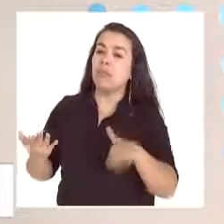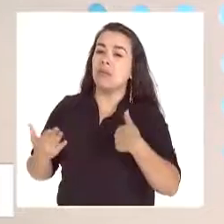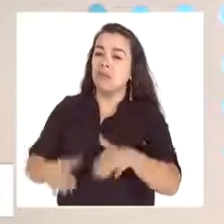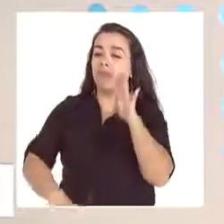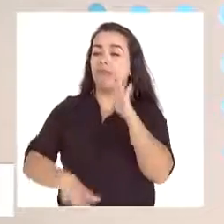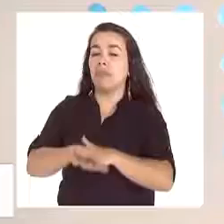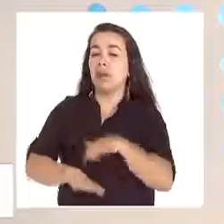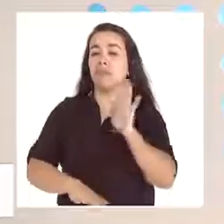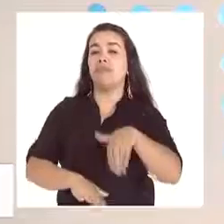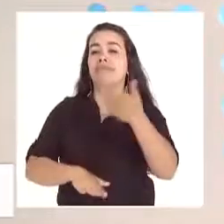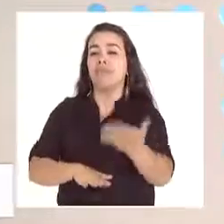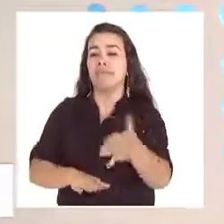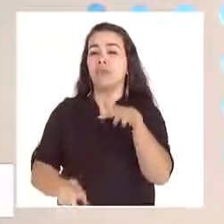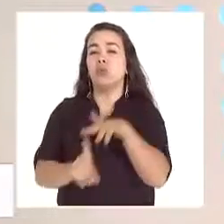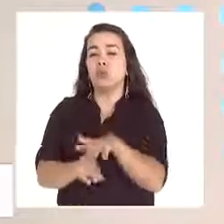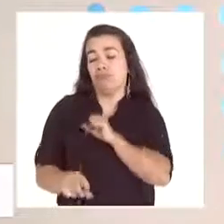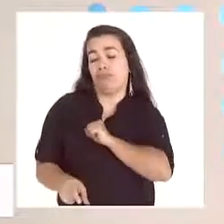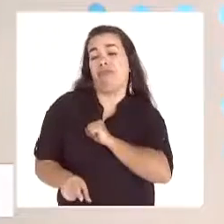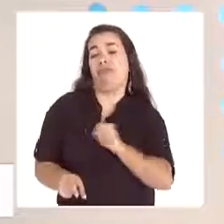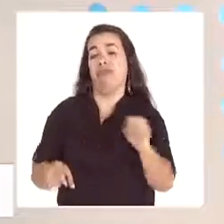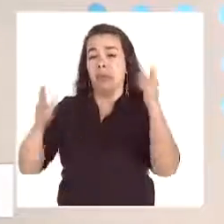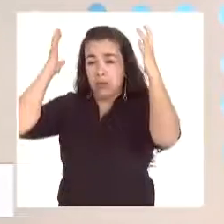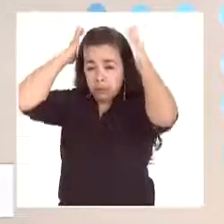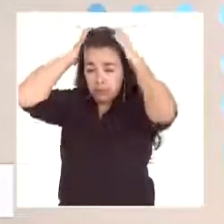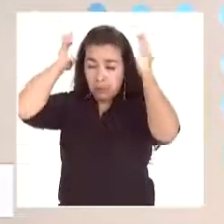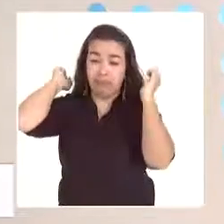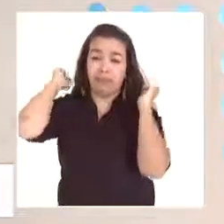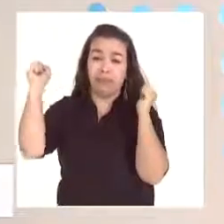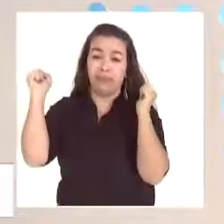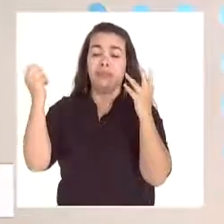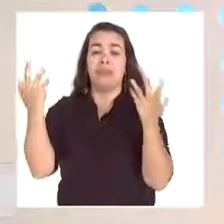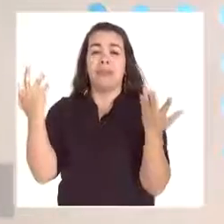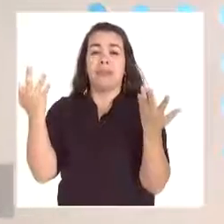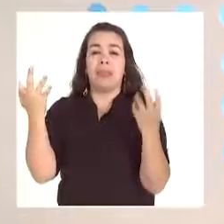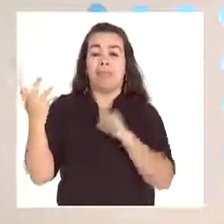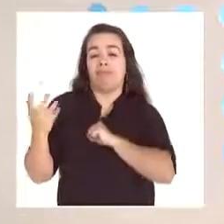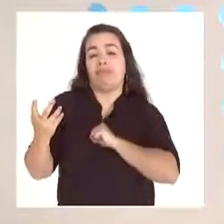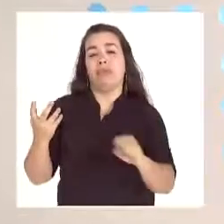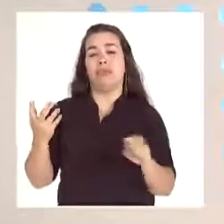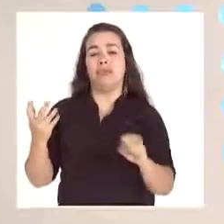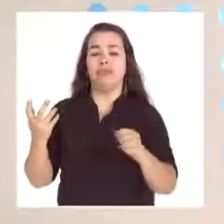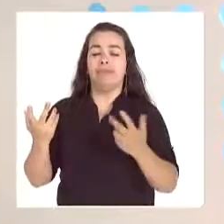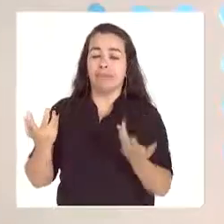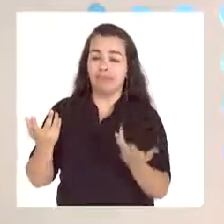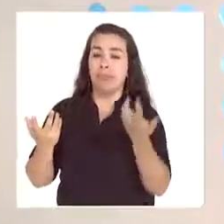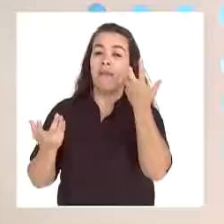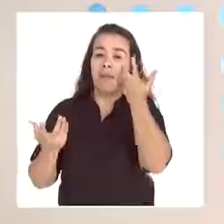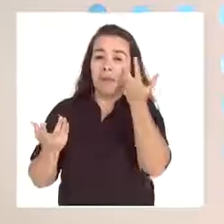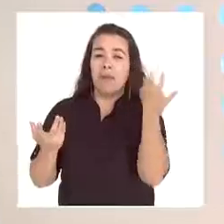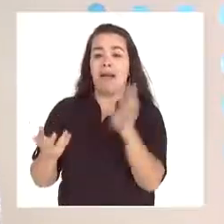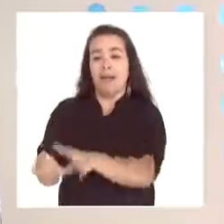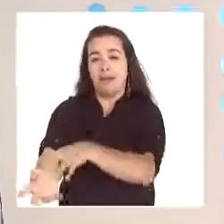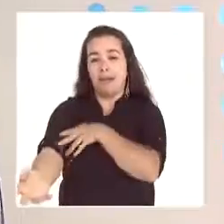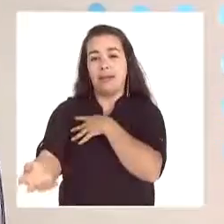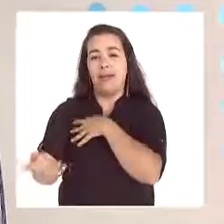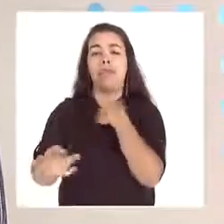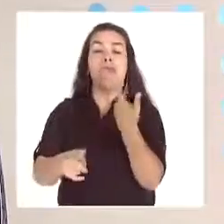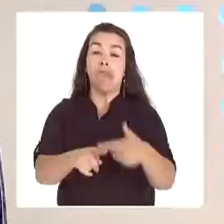enfermedades cardiovasculares, de infartos cerebrales, de infartos cardíacos, de enfermedad arterial